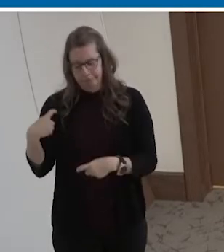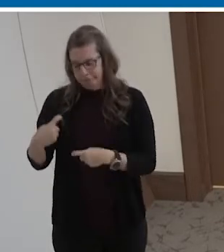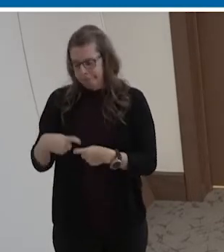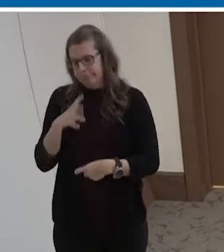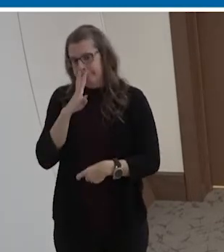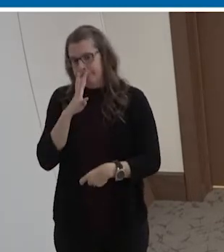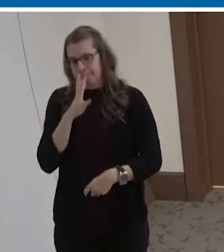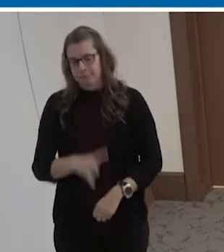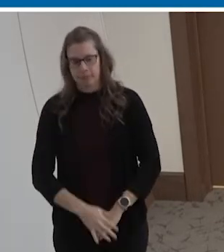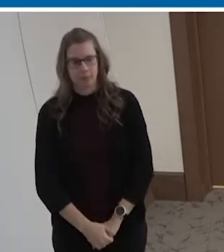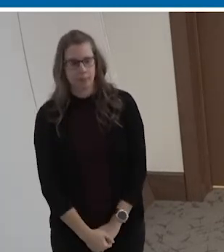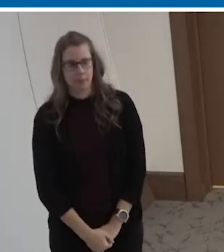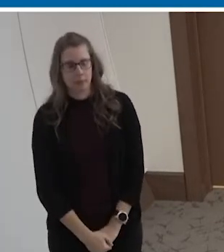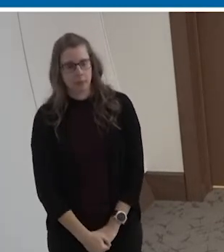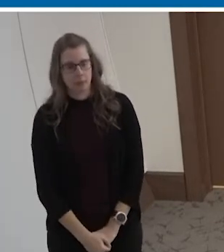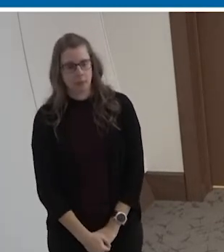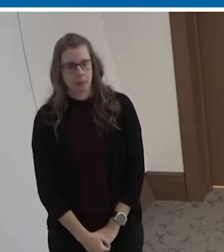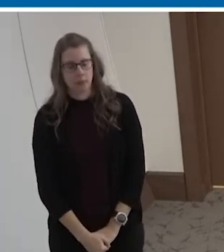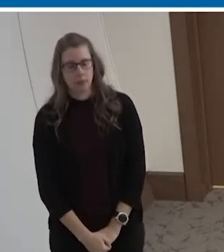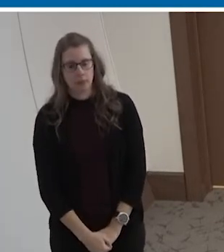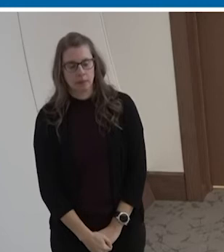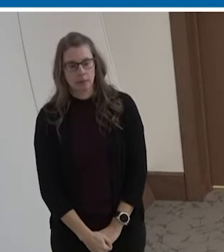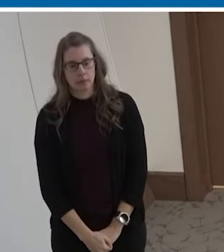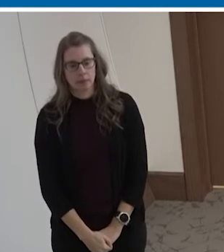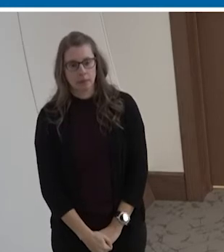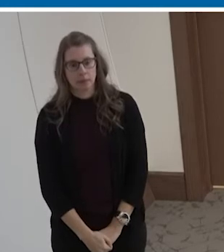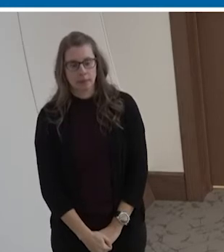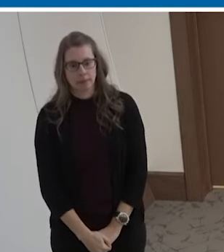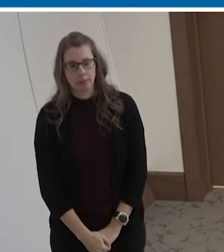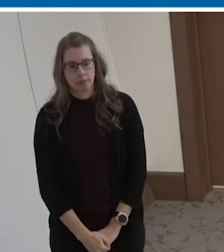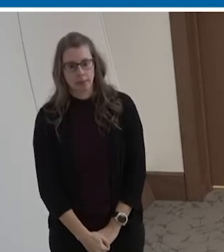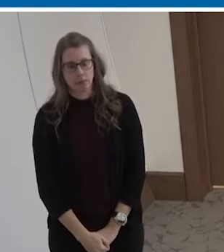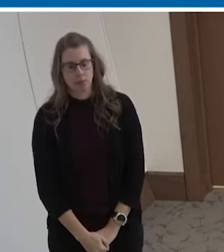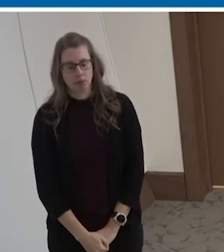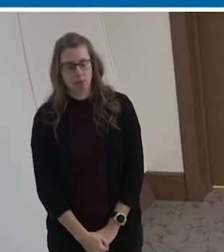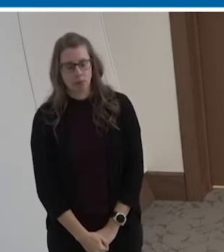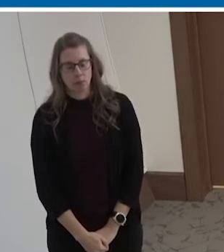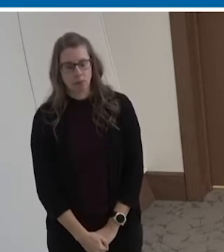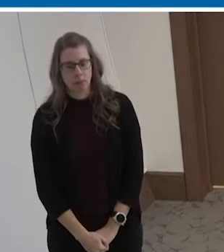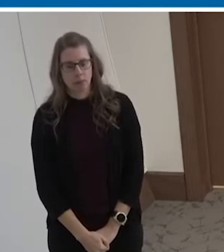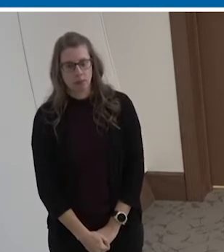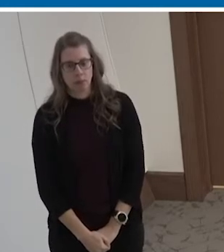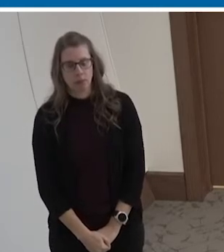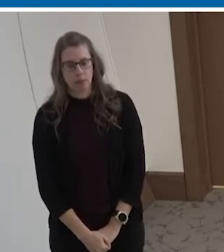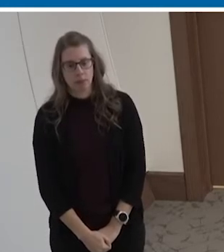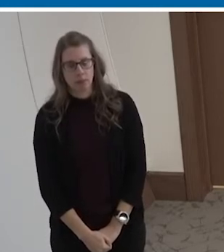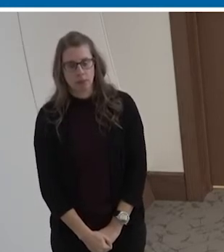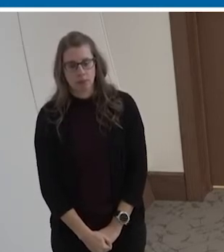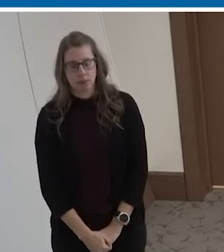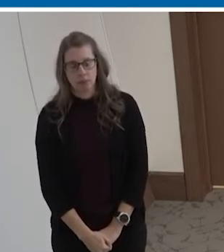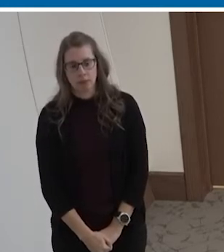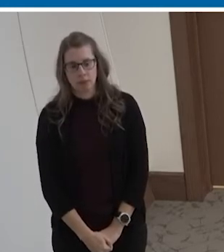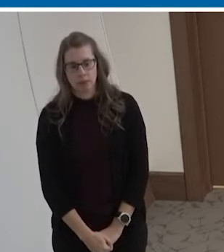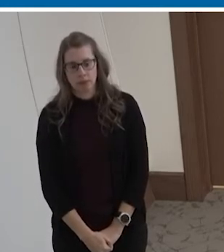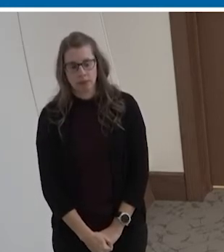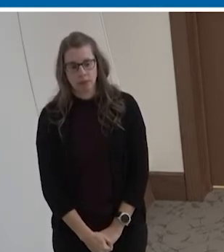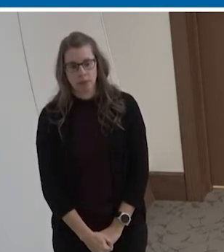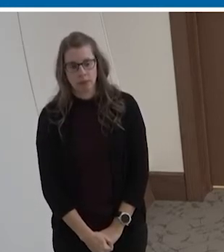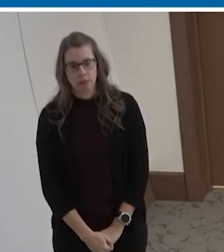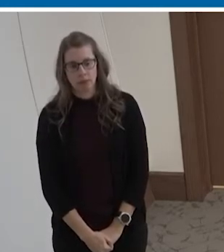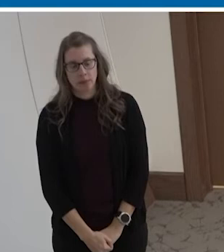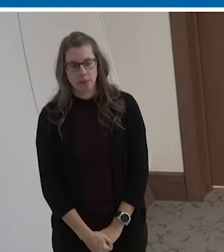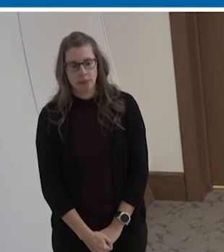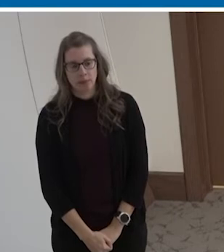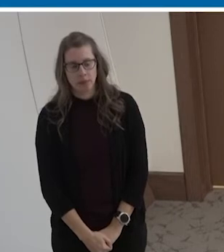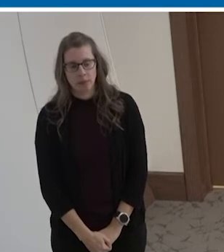qué es lo que las familias quieren y cómo podemos mantener a los niños y las familias a salvo,